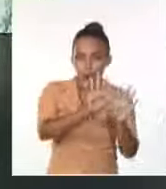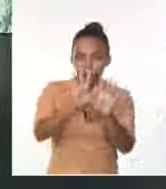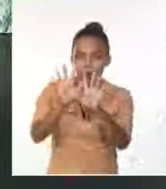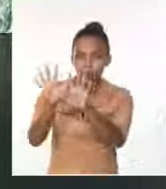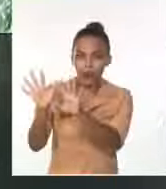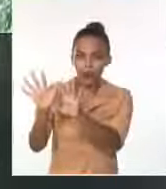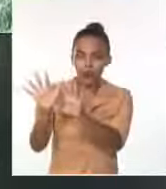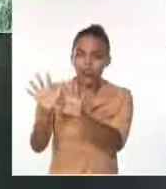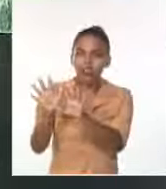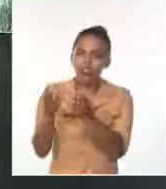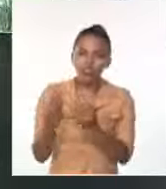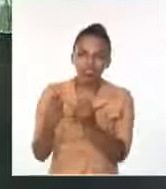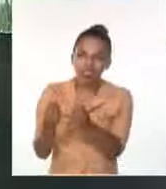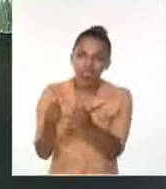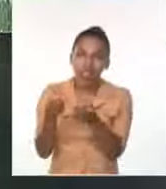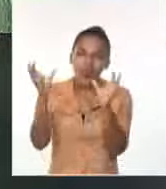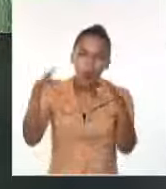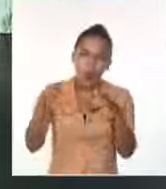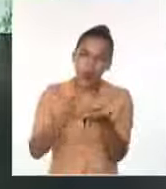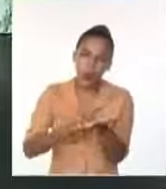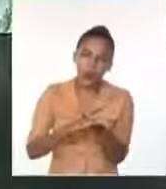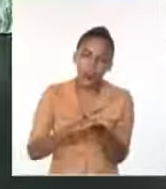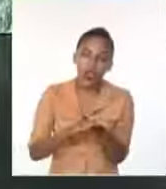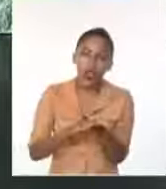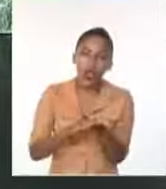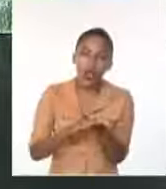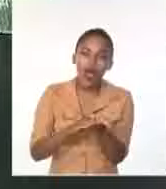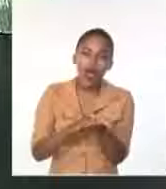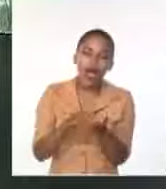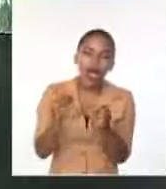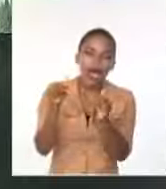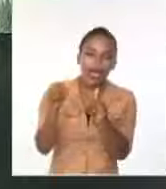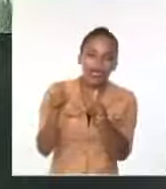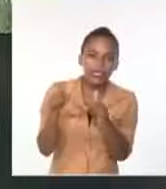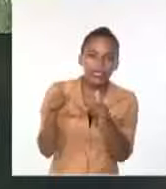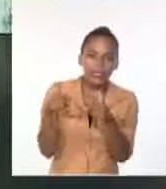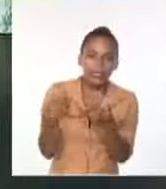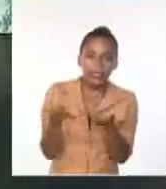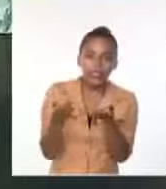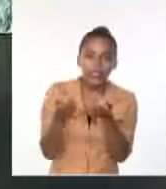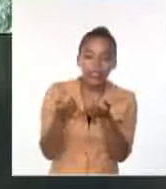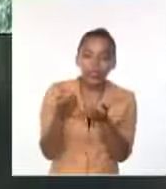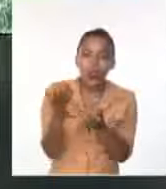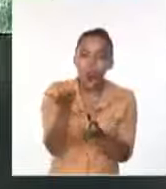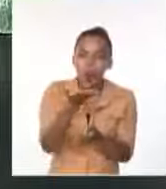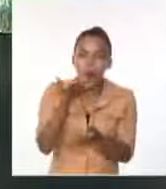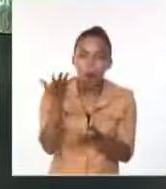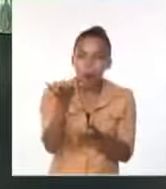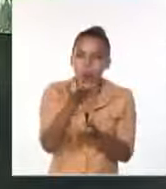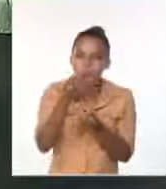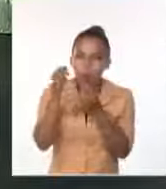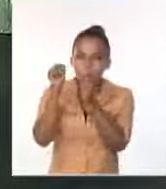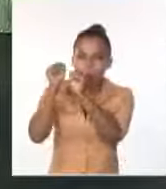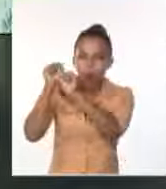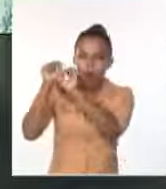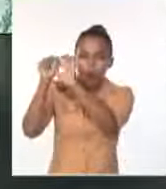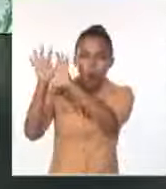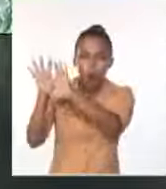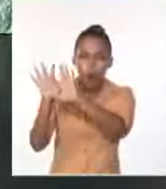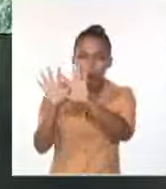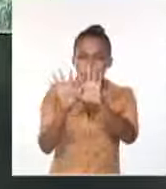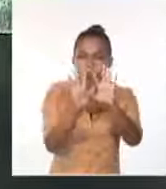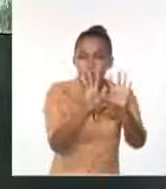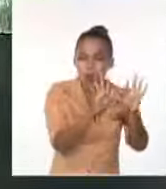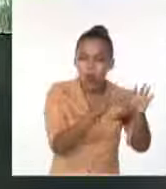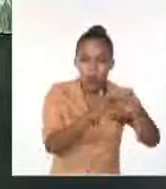lluvia pero tenemos aquí algo que sí la produce que es una onda Tropical que está en la República Dominicana Haití y que se